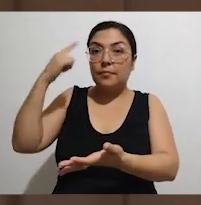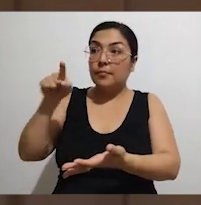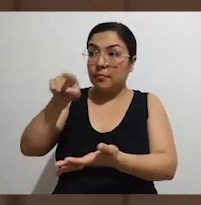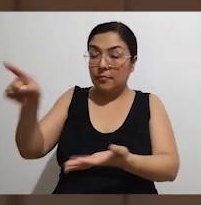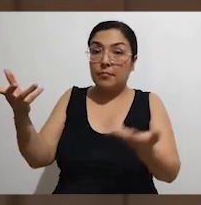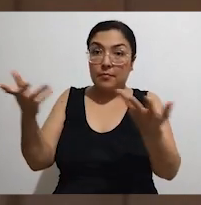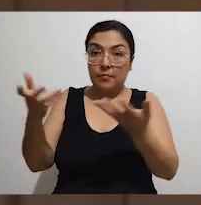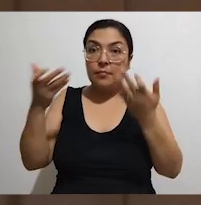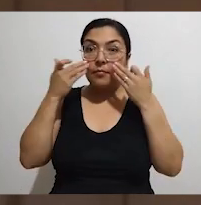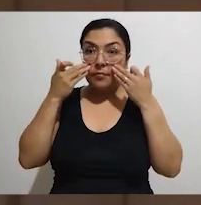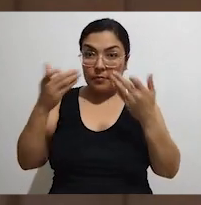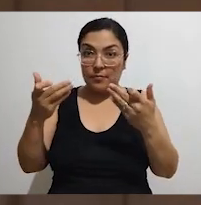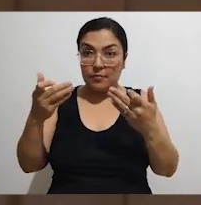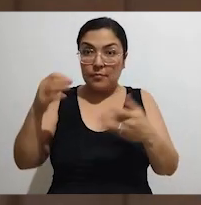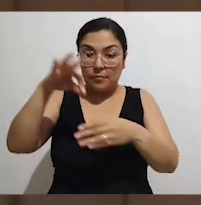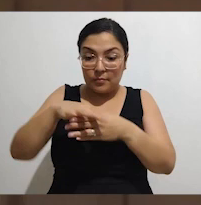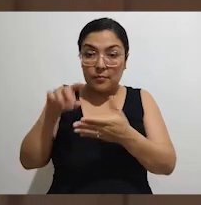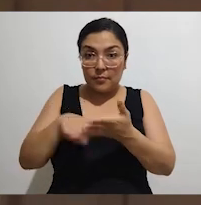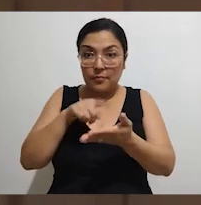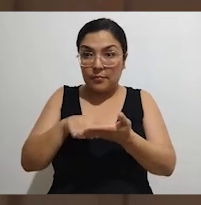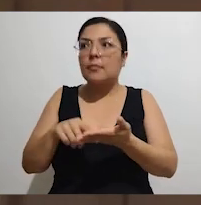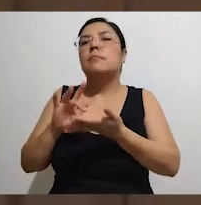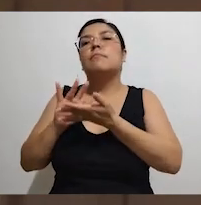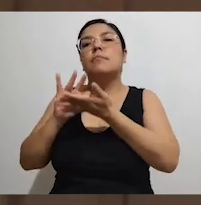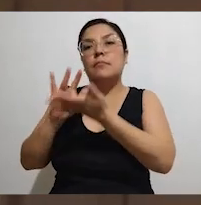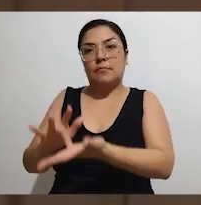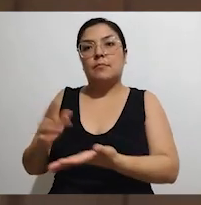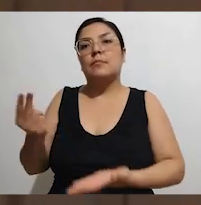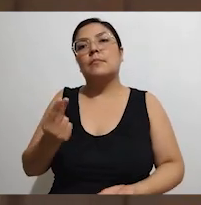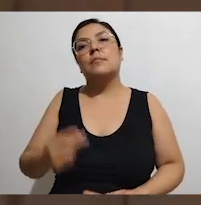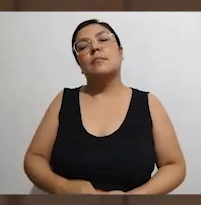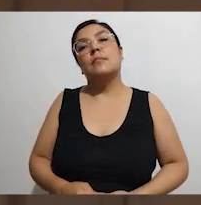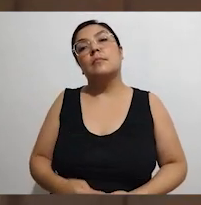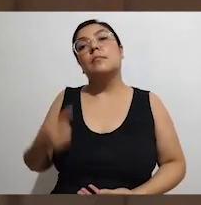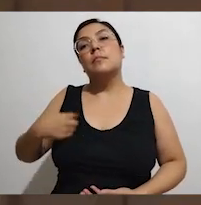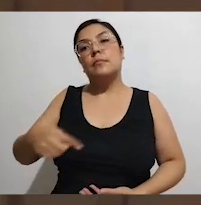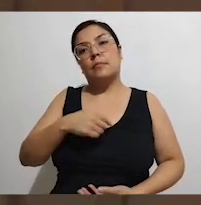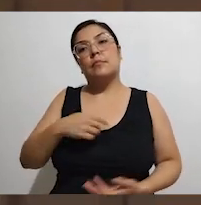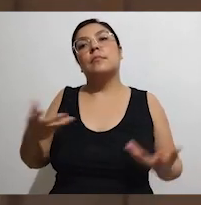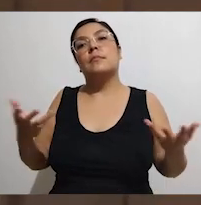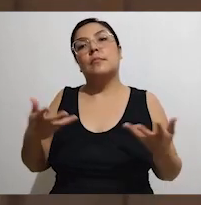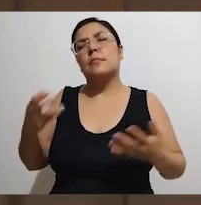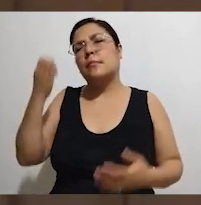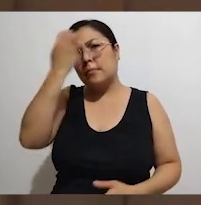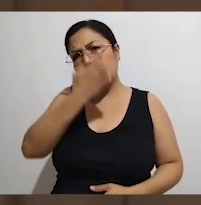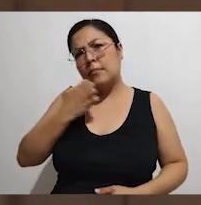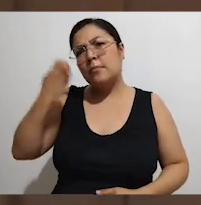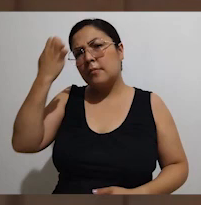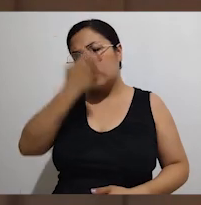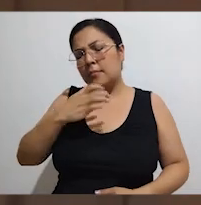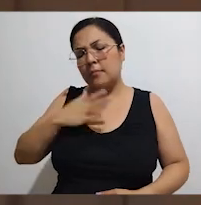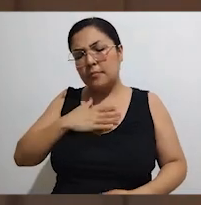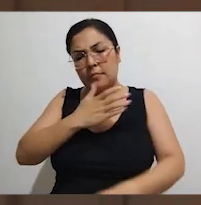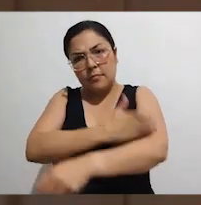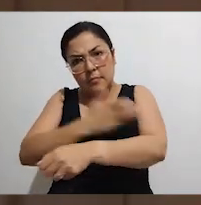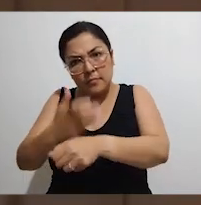observadores electorales que acudan a la entidad. En ese sentido, nosotros estuvimos haciendo un monitoreo en primera instancia con nuestros